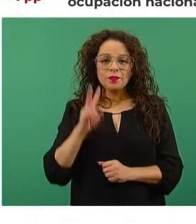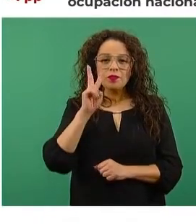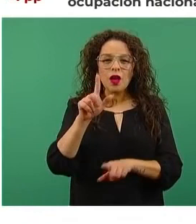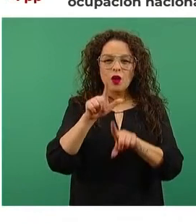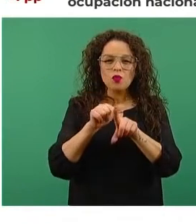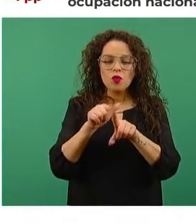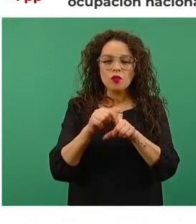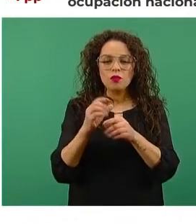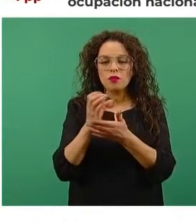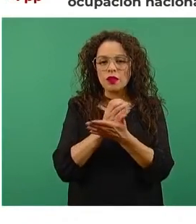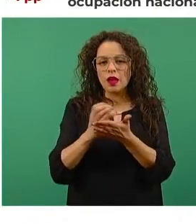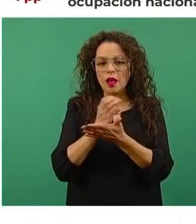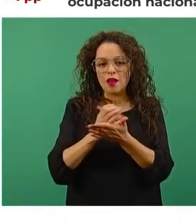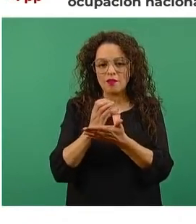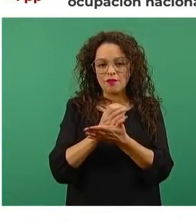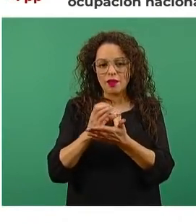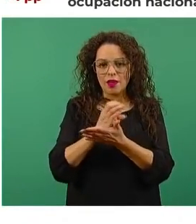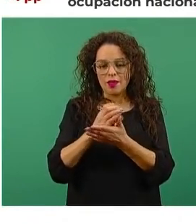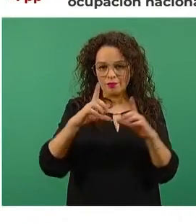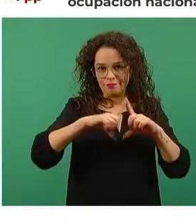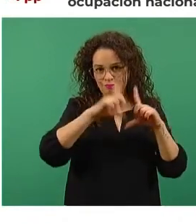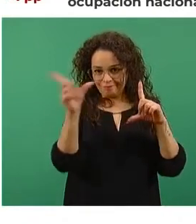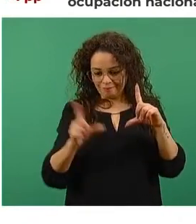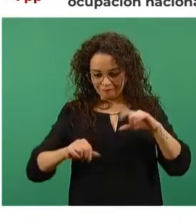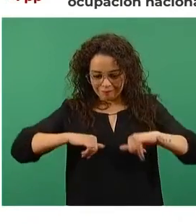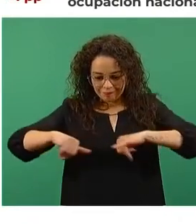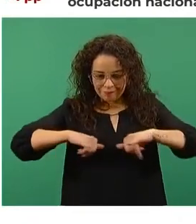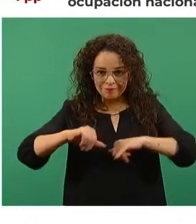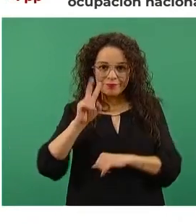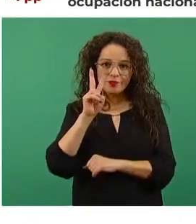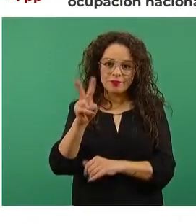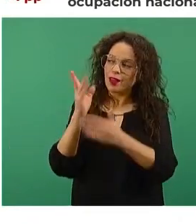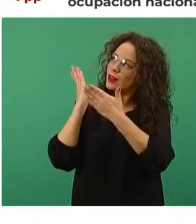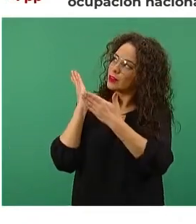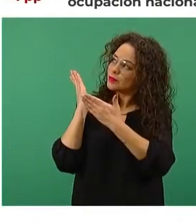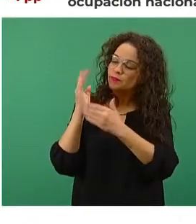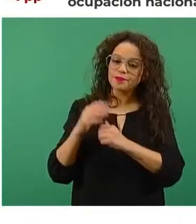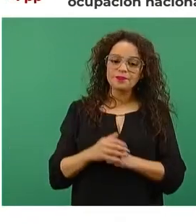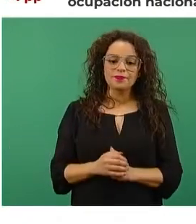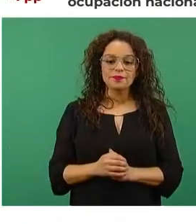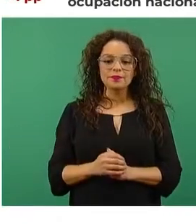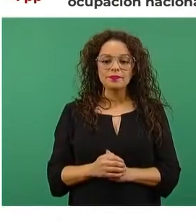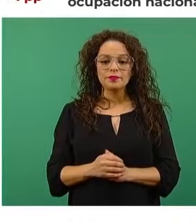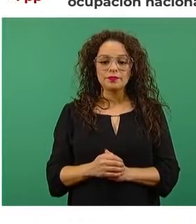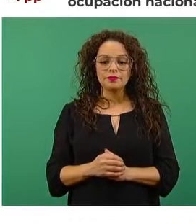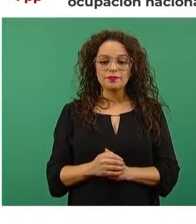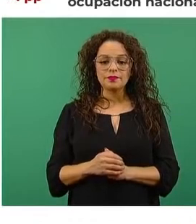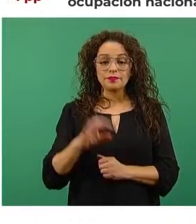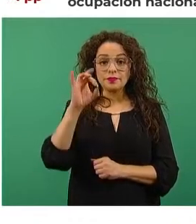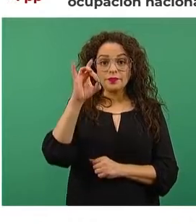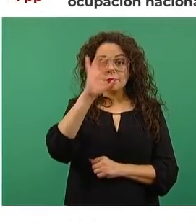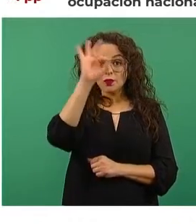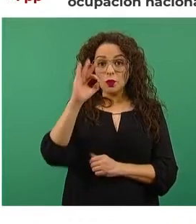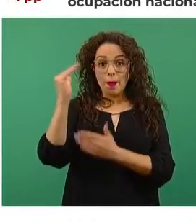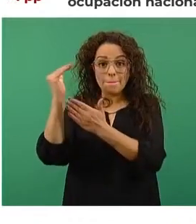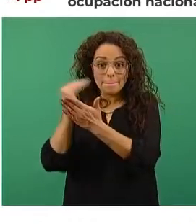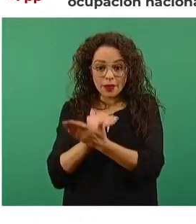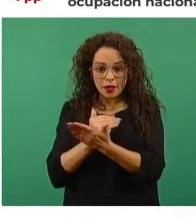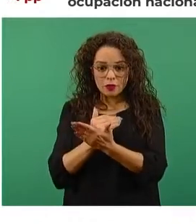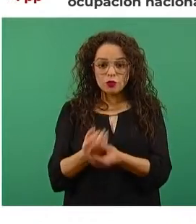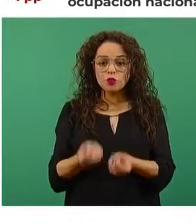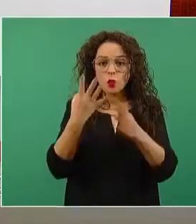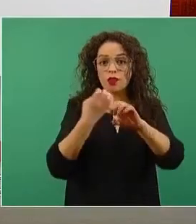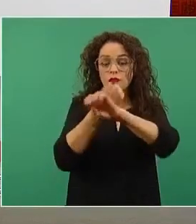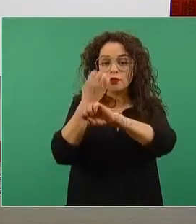coloreadas de color café en el mapa, y 21 entidades que tienen menos inclusive del 30%